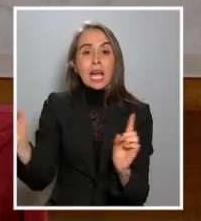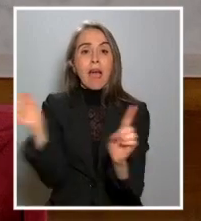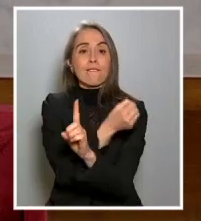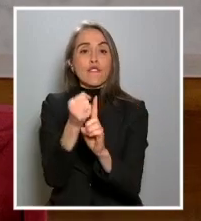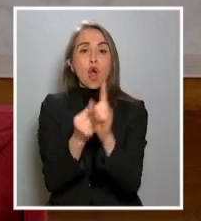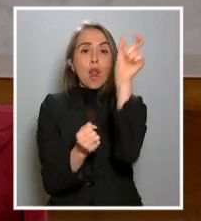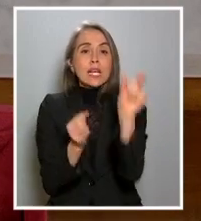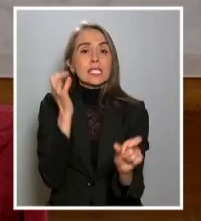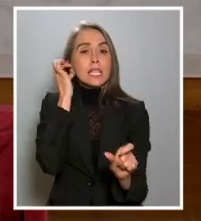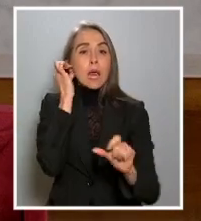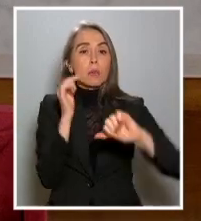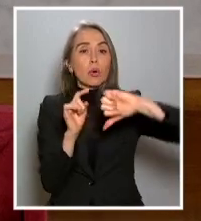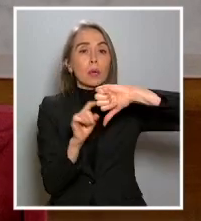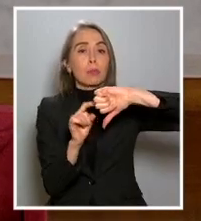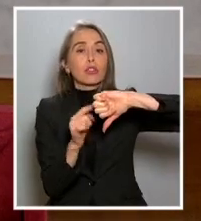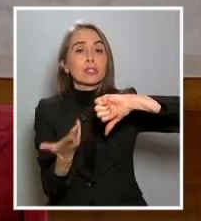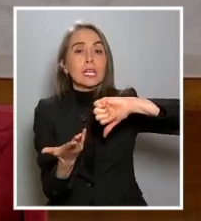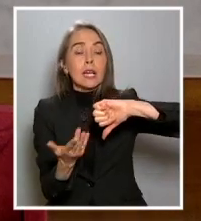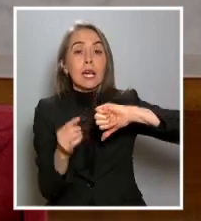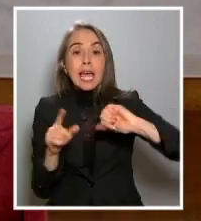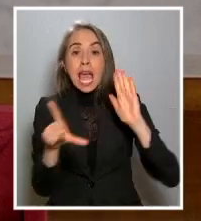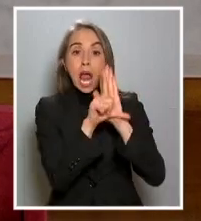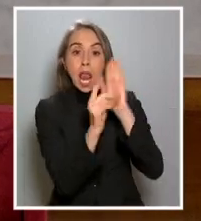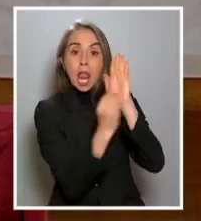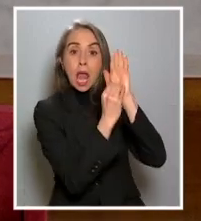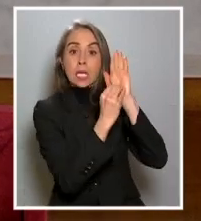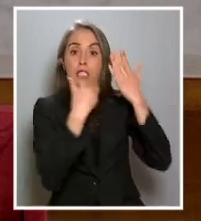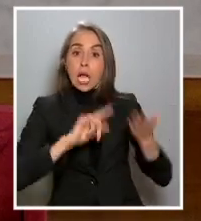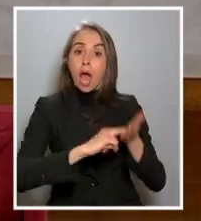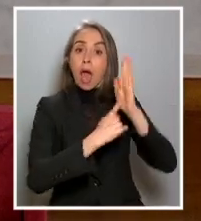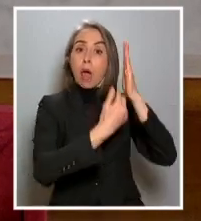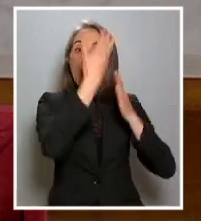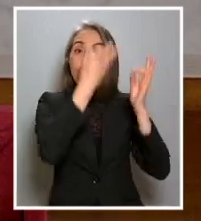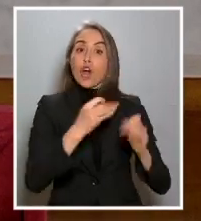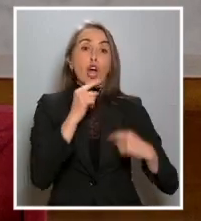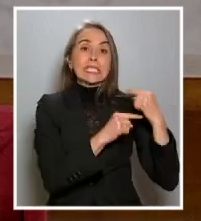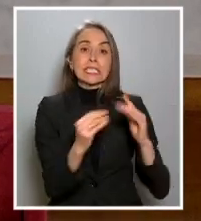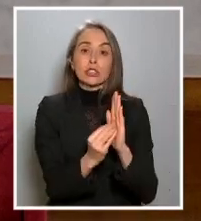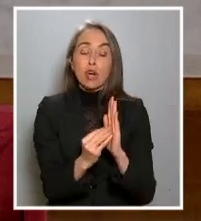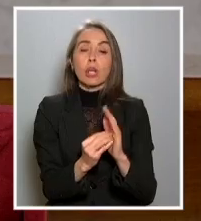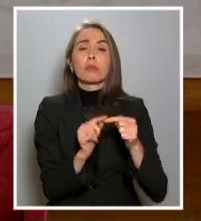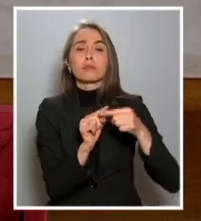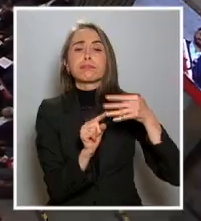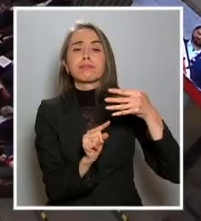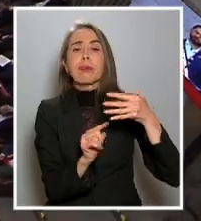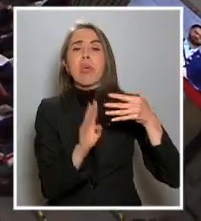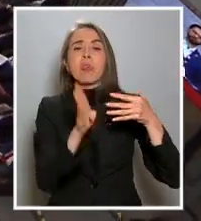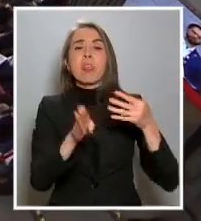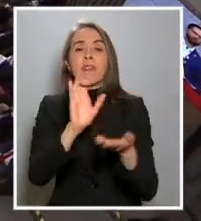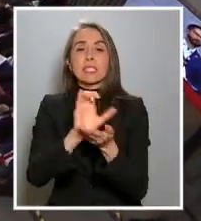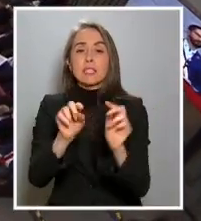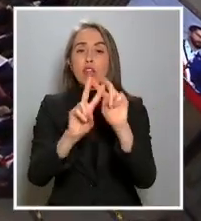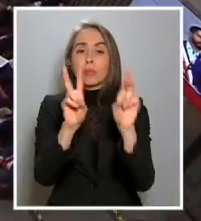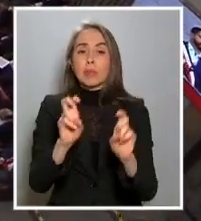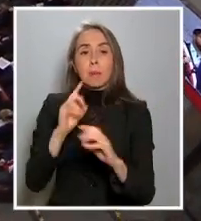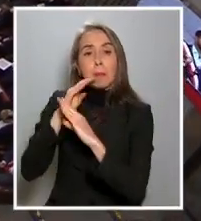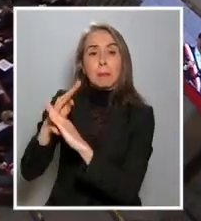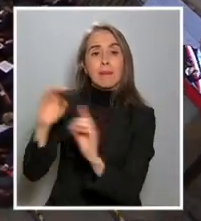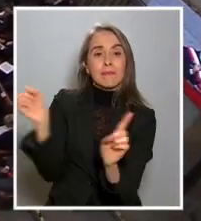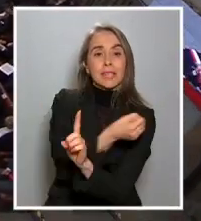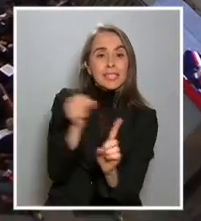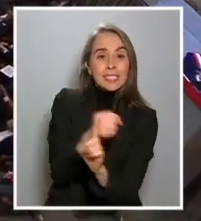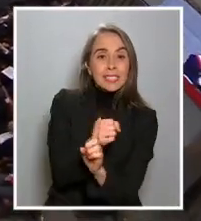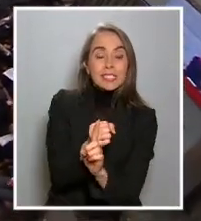género. Esta es una ley histórica que establece los deberes del Estado en esta materia. Y es un